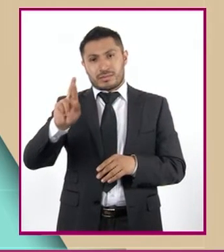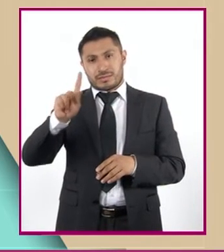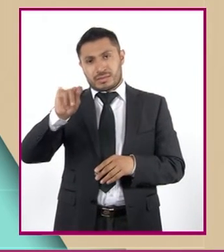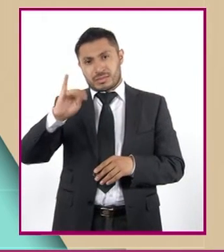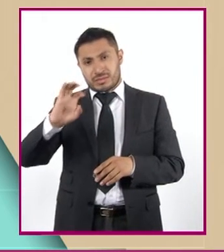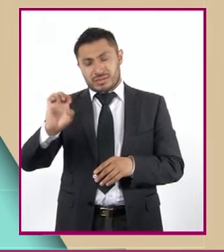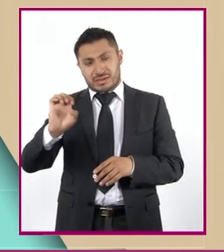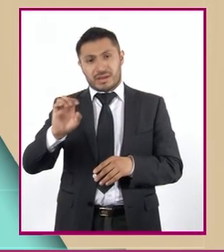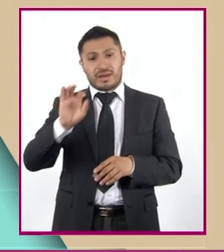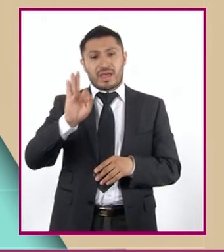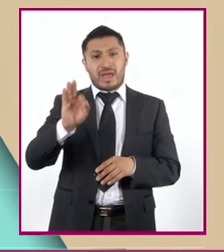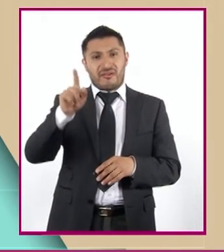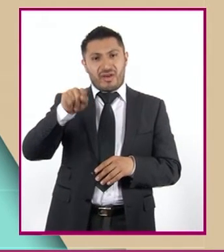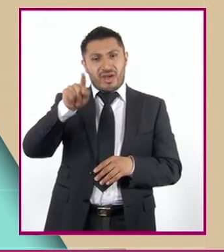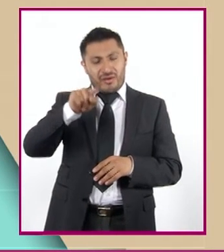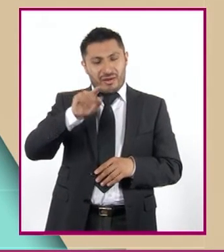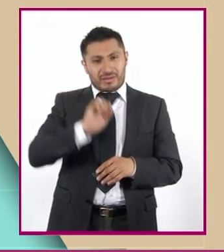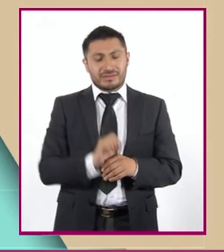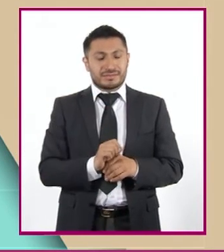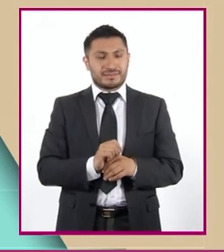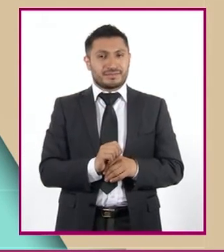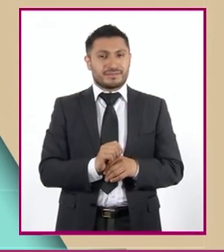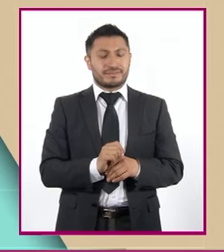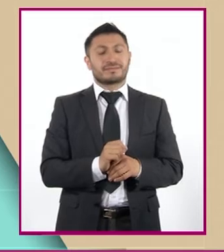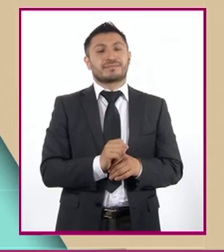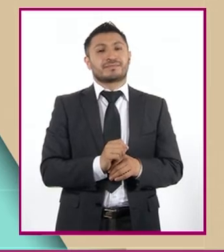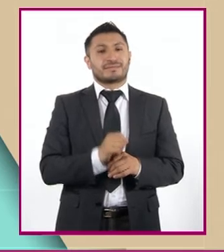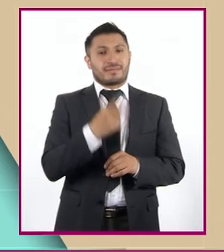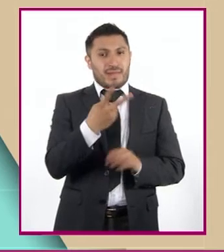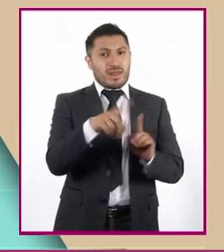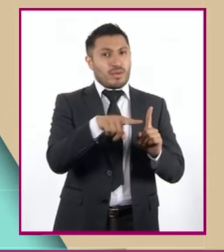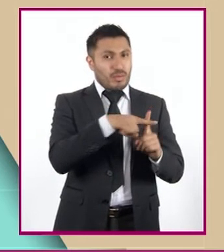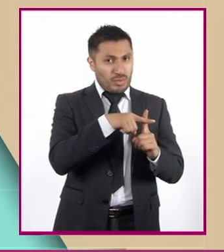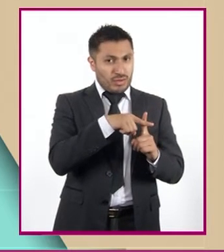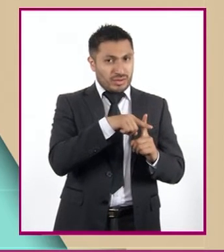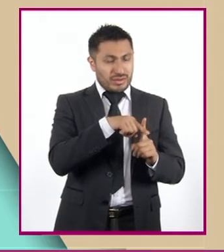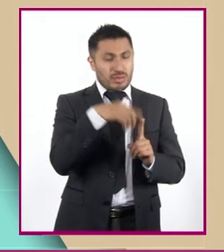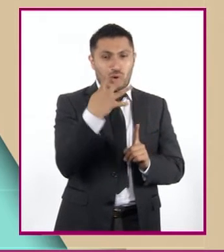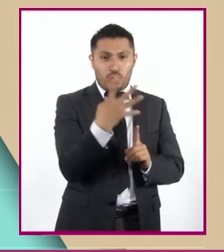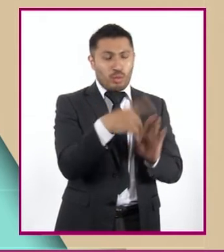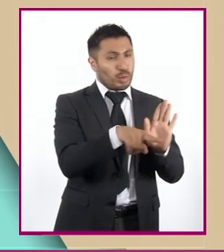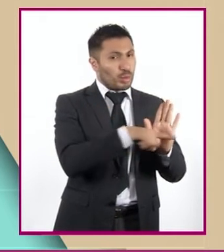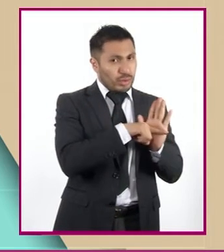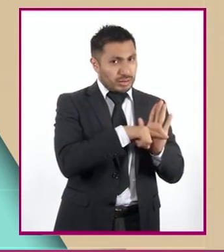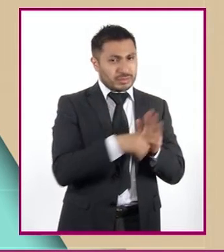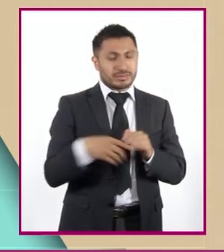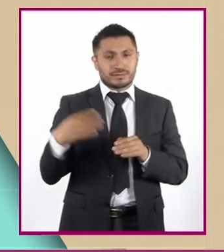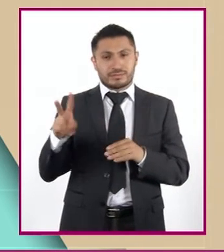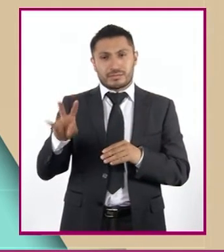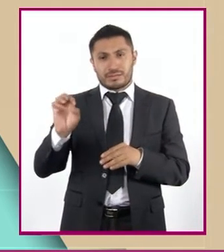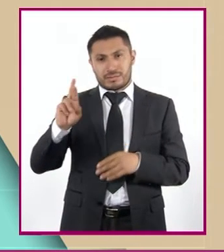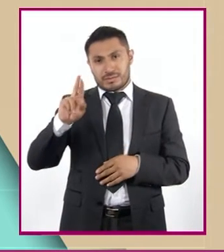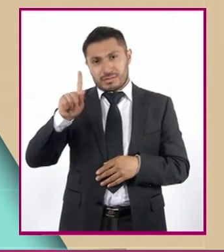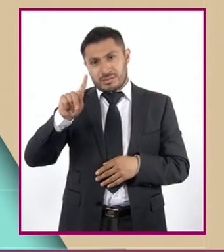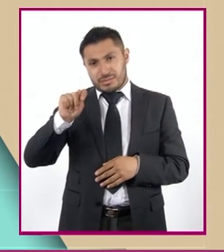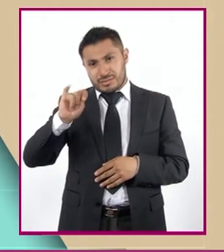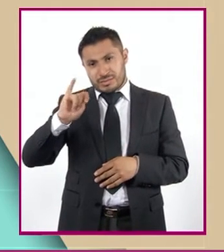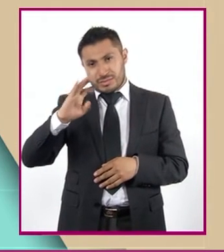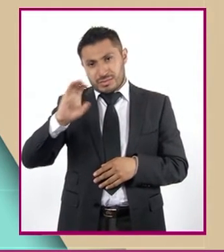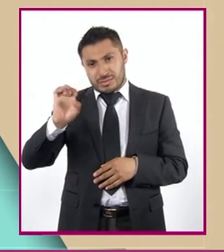vértice F', las coordenadas son 2 positivo y 4 negativo. Para el